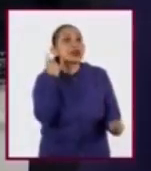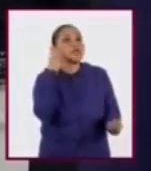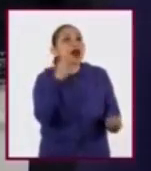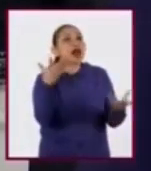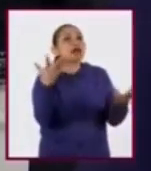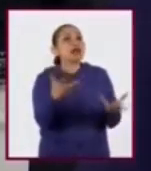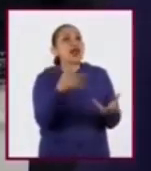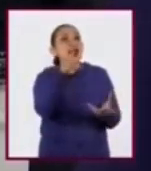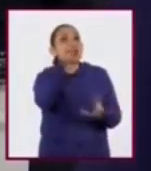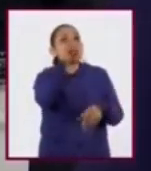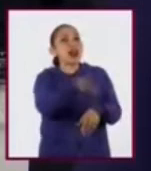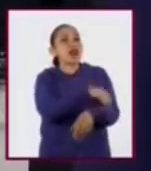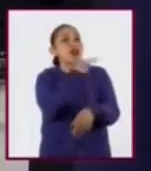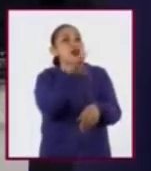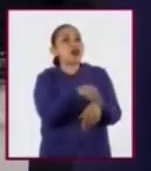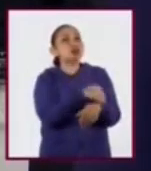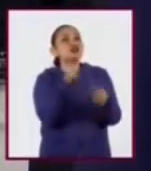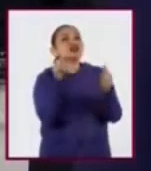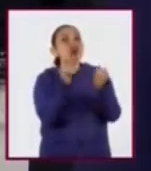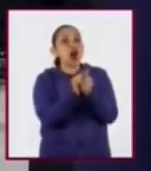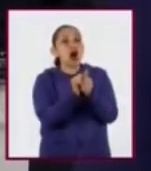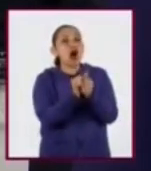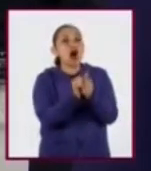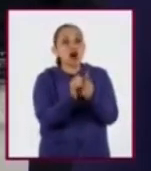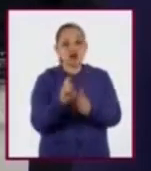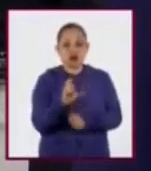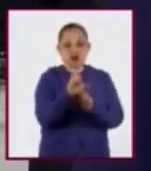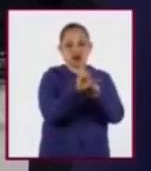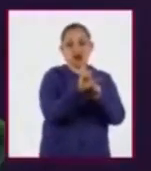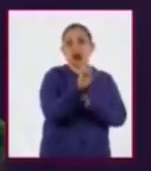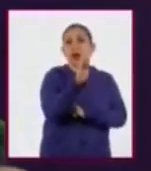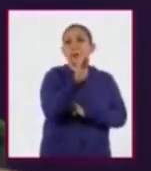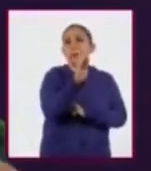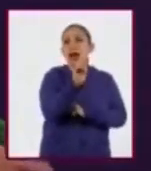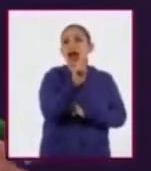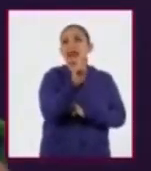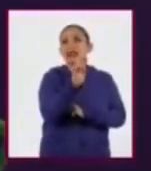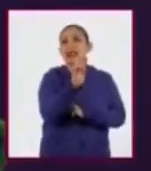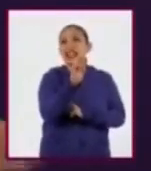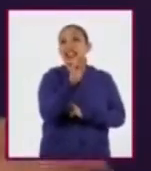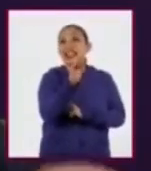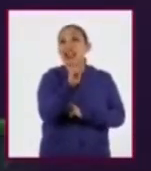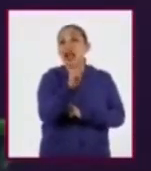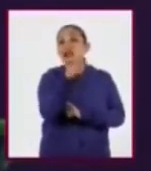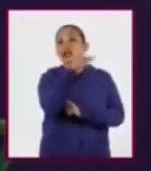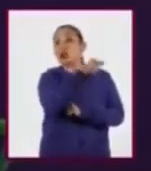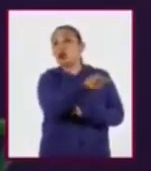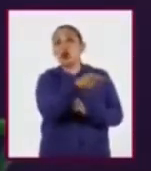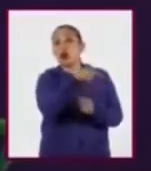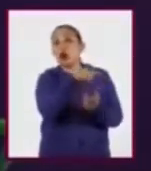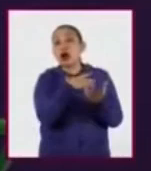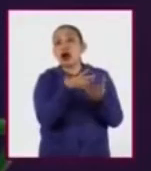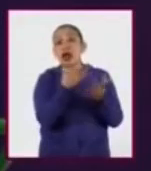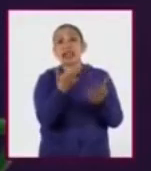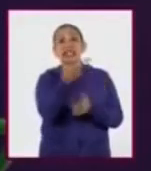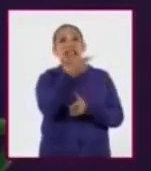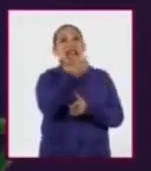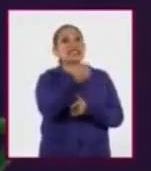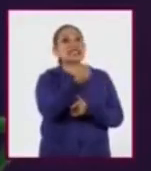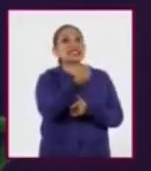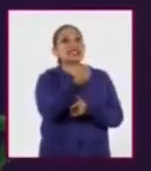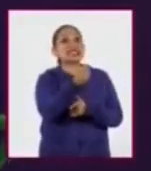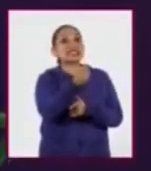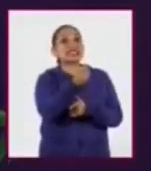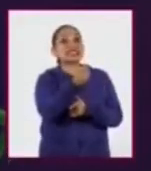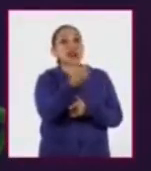generar electricidad mediante baterías de combustible. Su estado de agregación preferido es gaseoso.